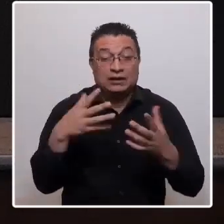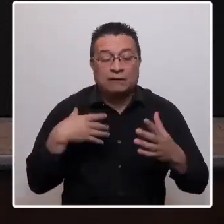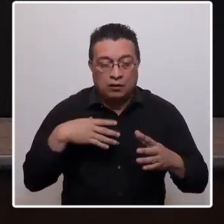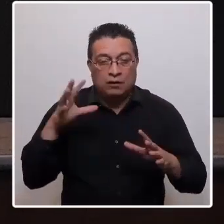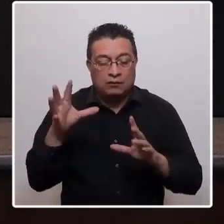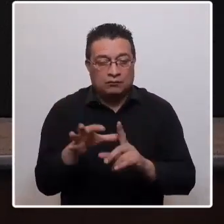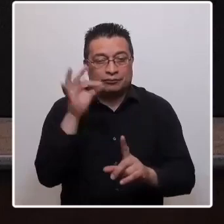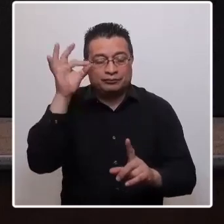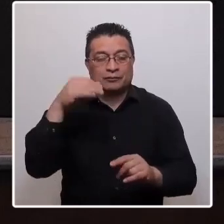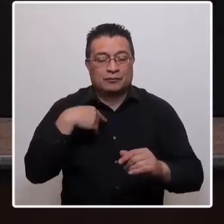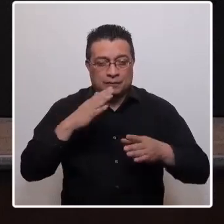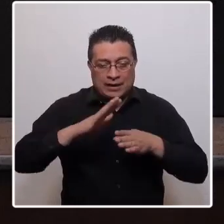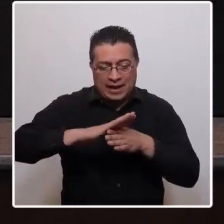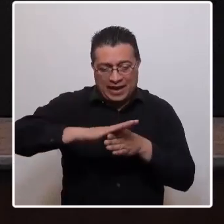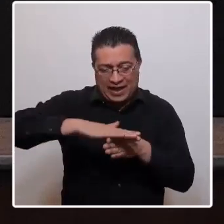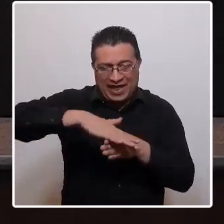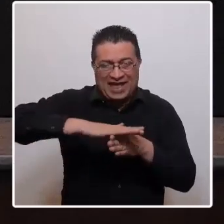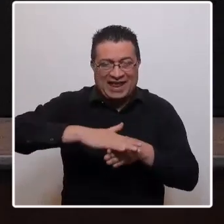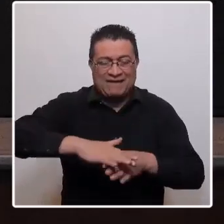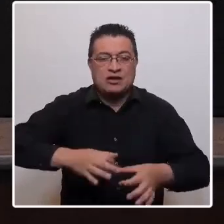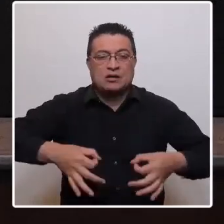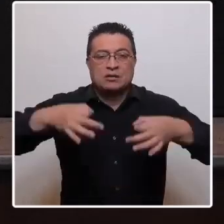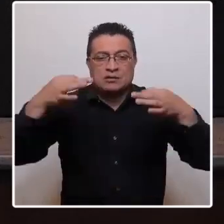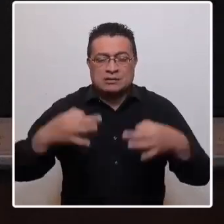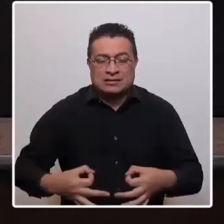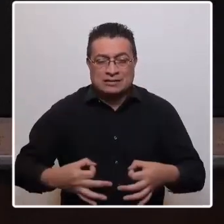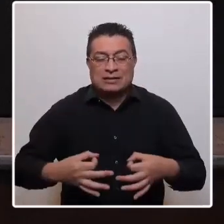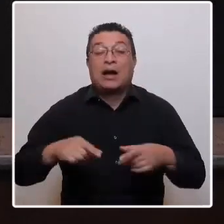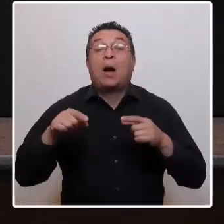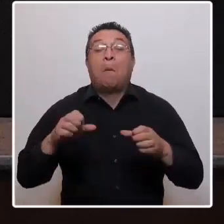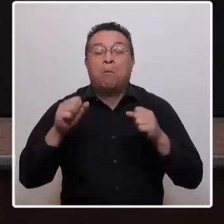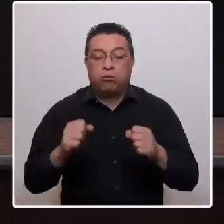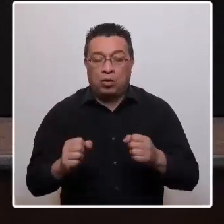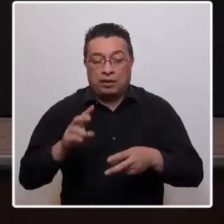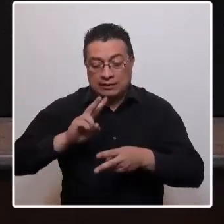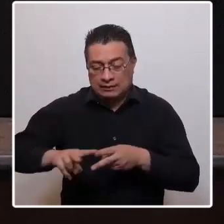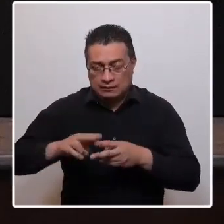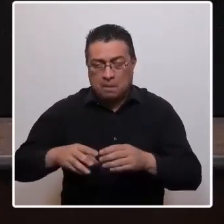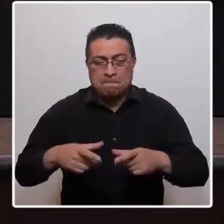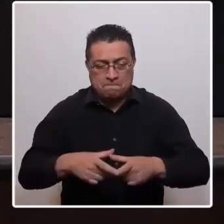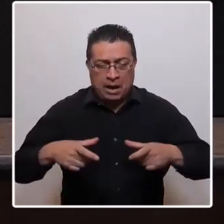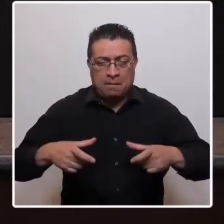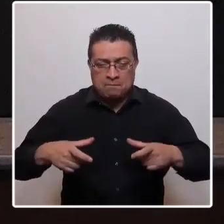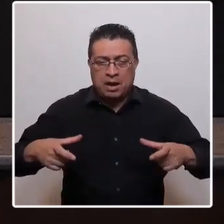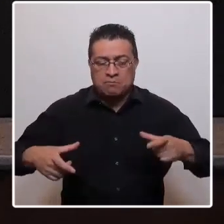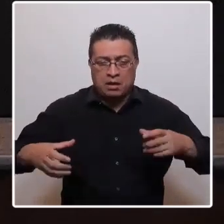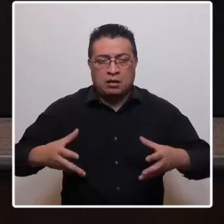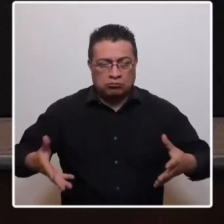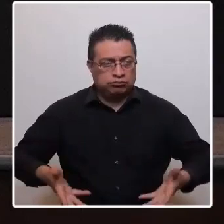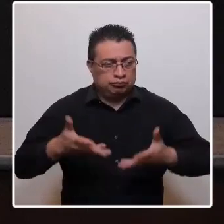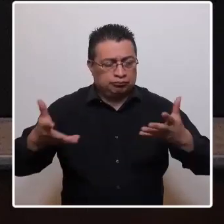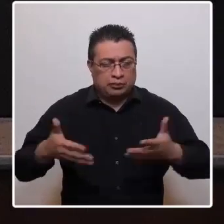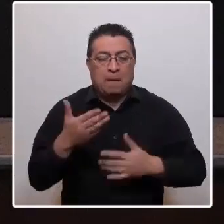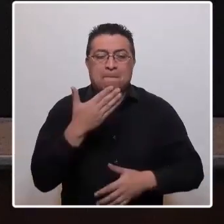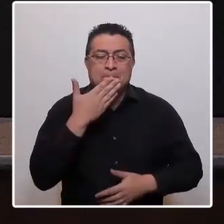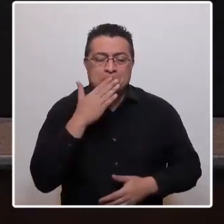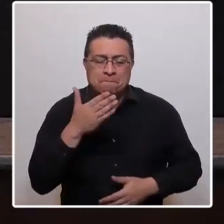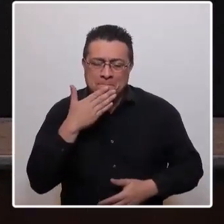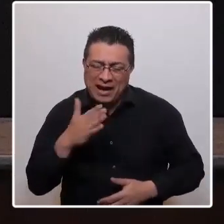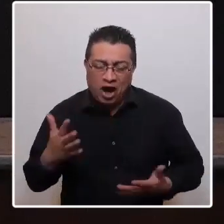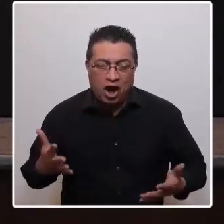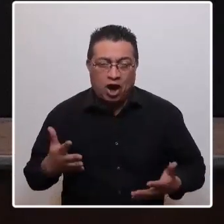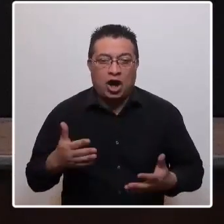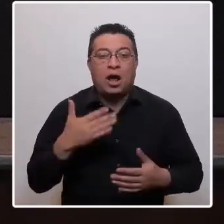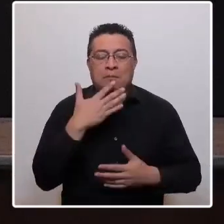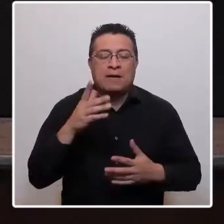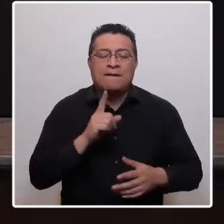dorado equilibrio del medio que permita producir cada vez más, cada vez mejor, cada vez con